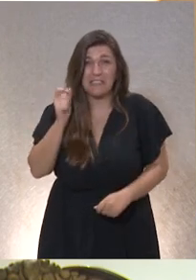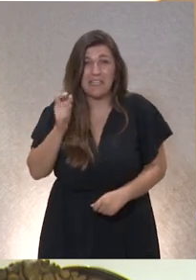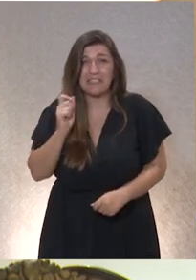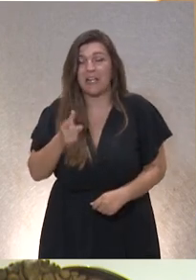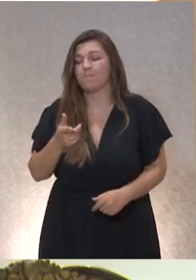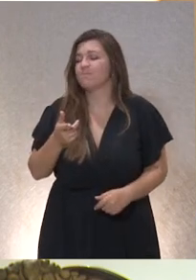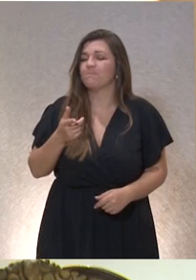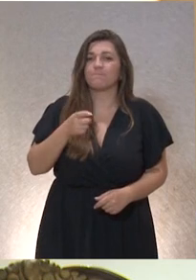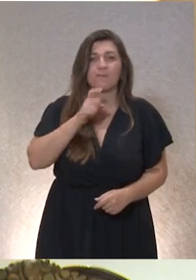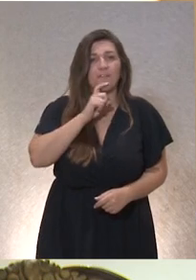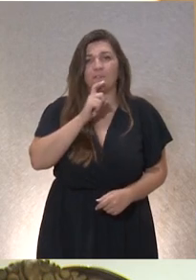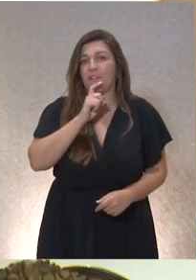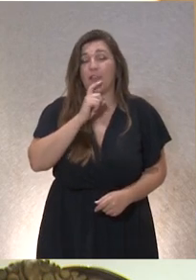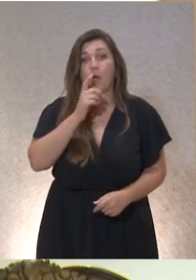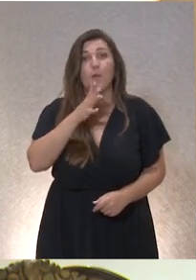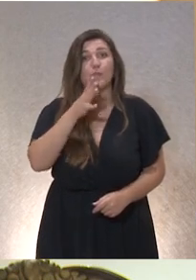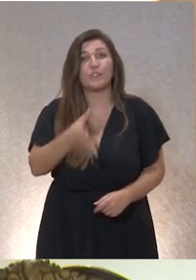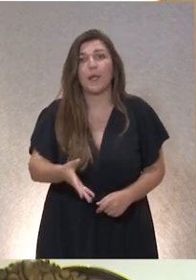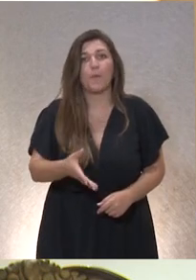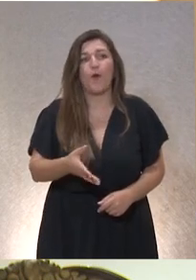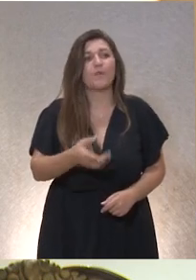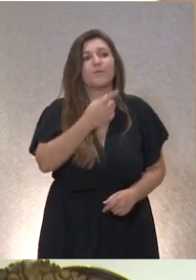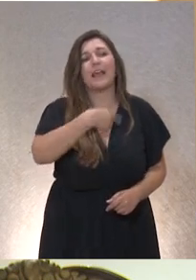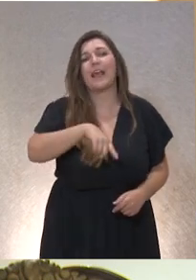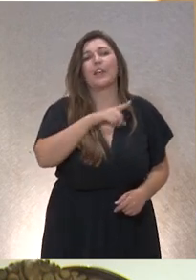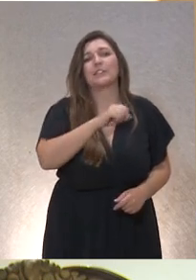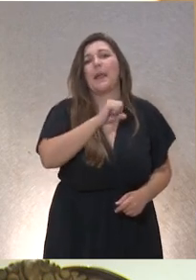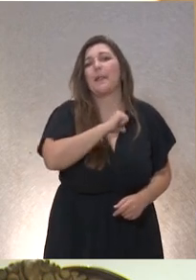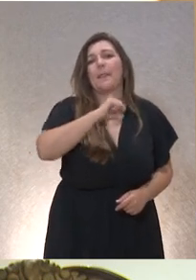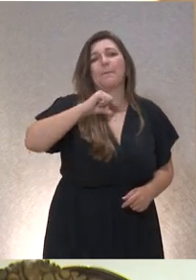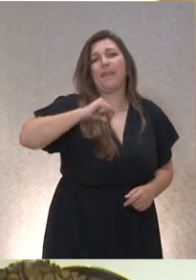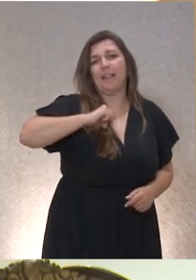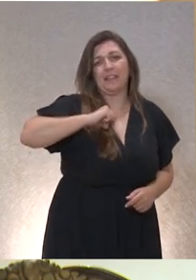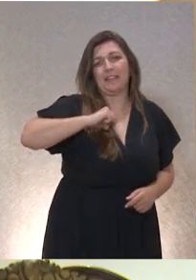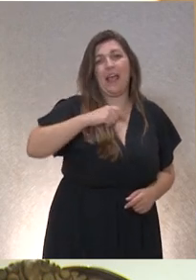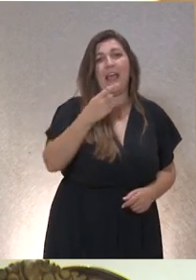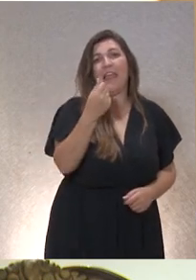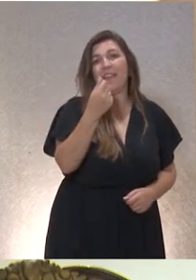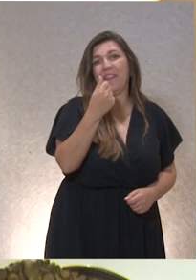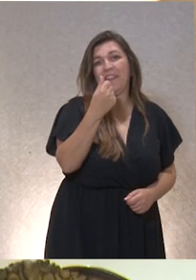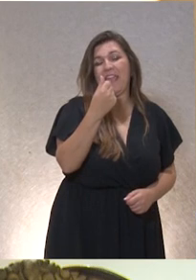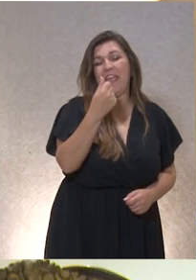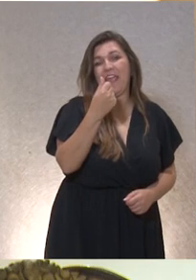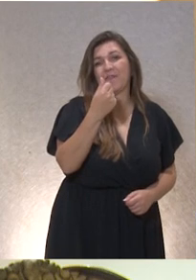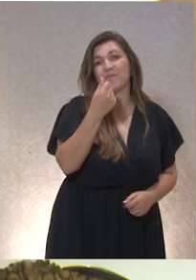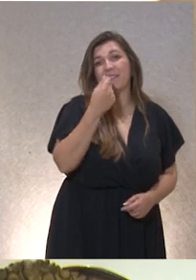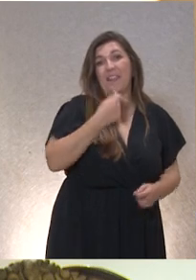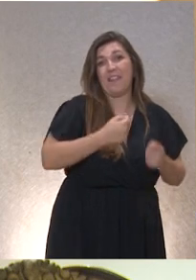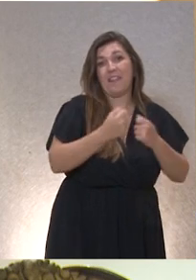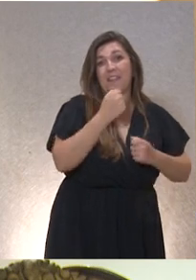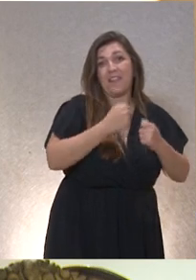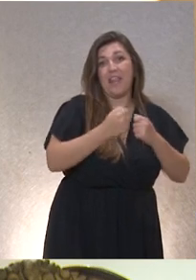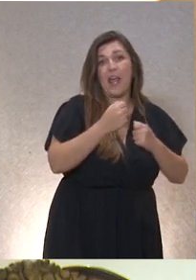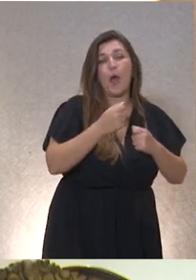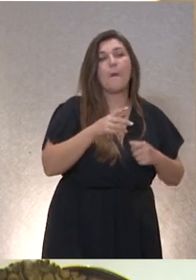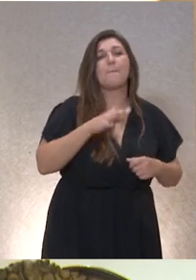lo es porque pasa por la independencia de los medios Independencia financiera y de propósito sin